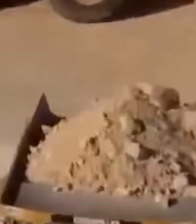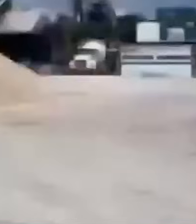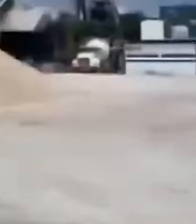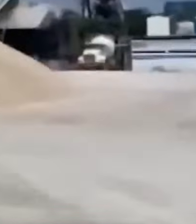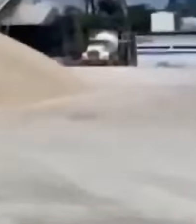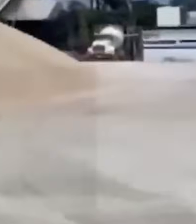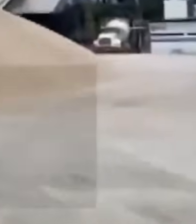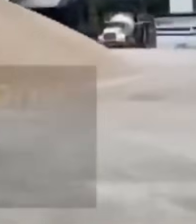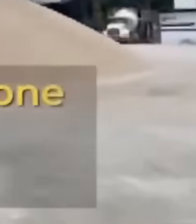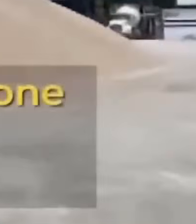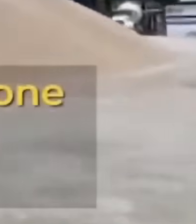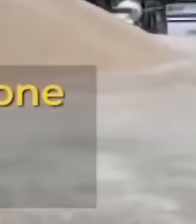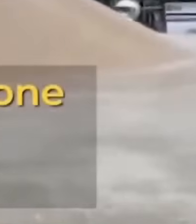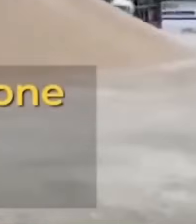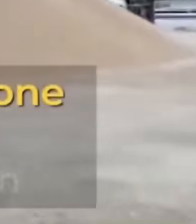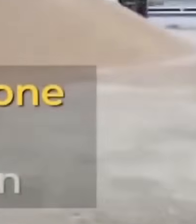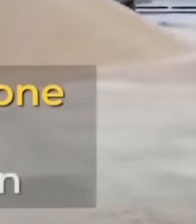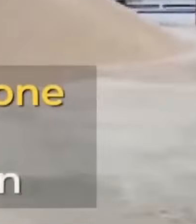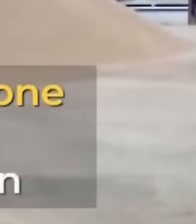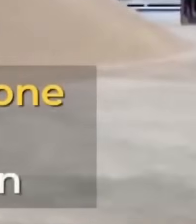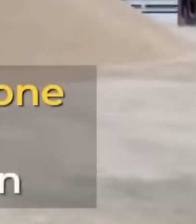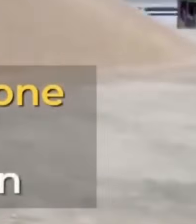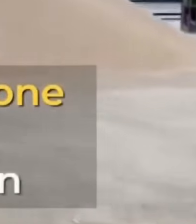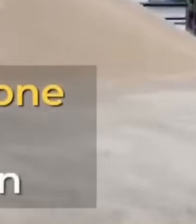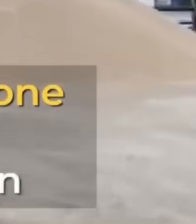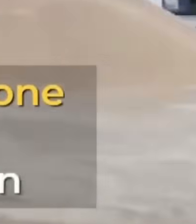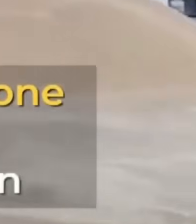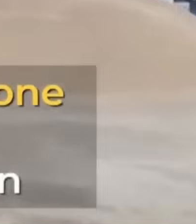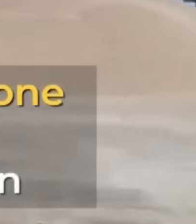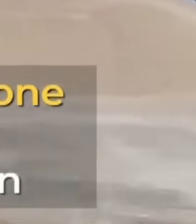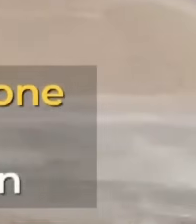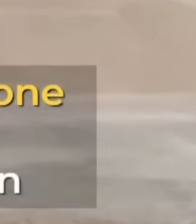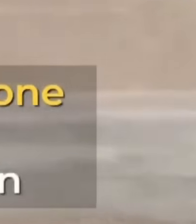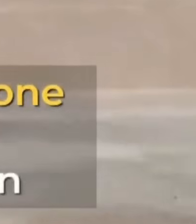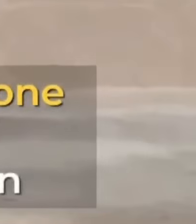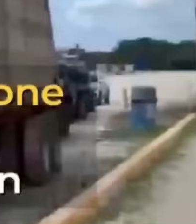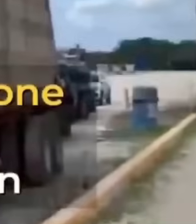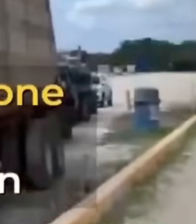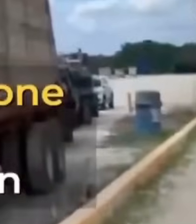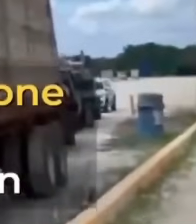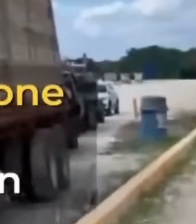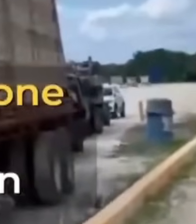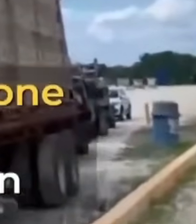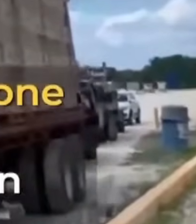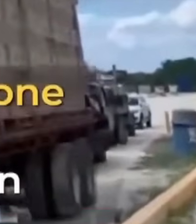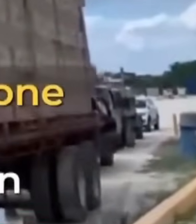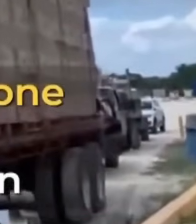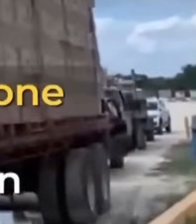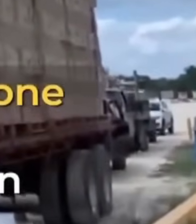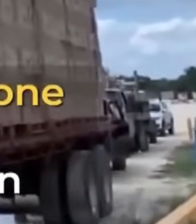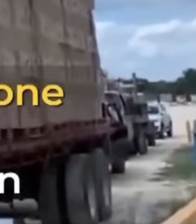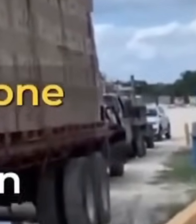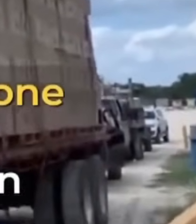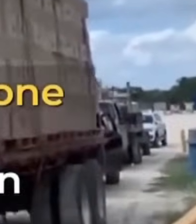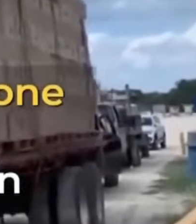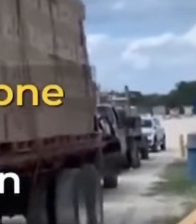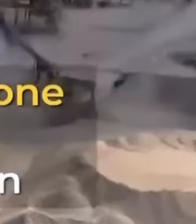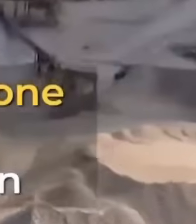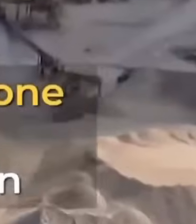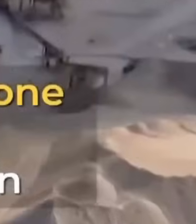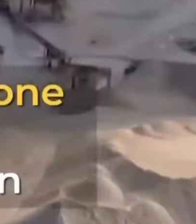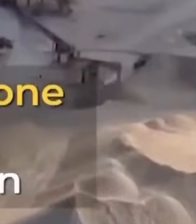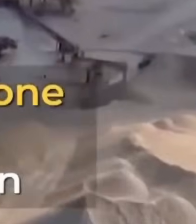en 2017 y 2018, se determinó que la empresa Cálica realizó un aprovechamiento de roca caliza mayor al